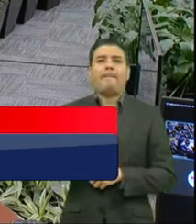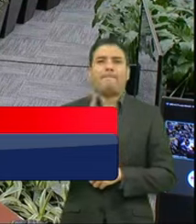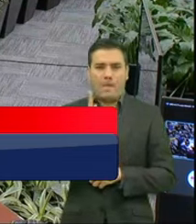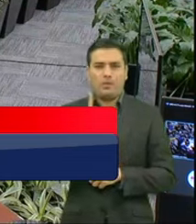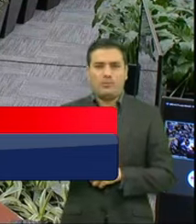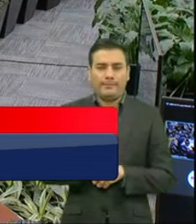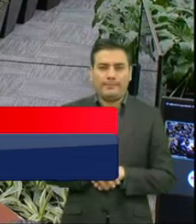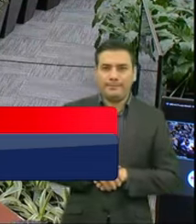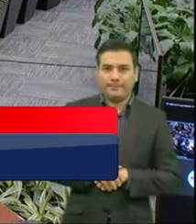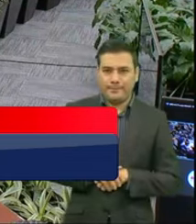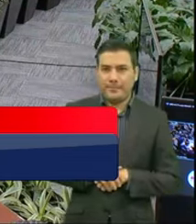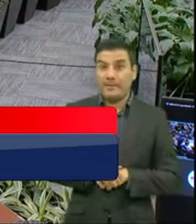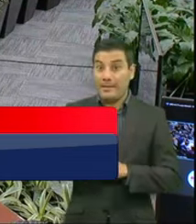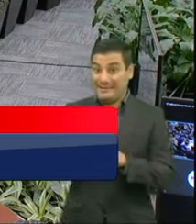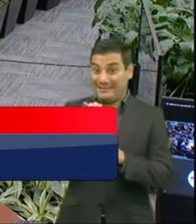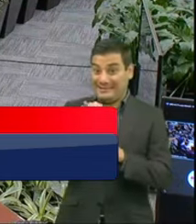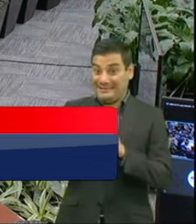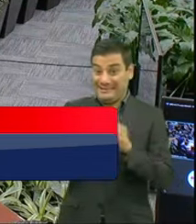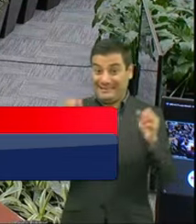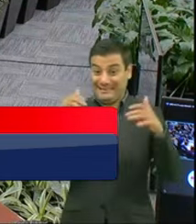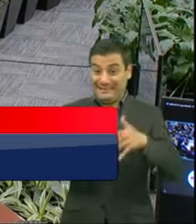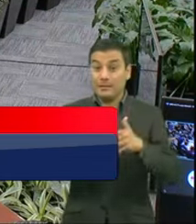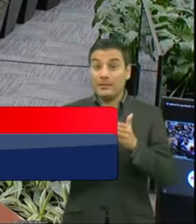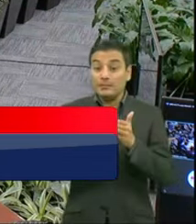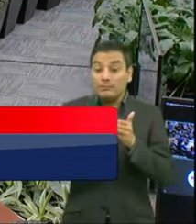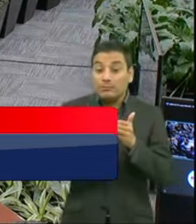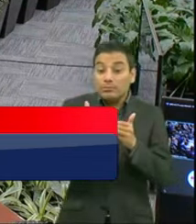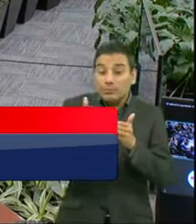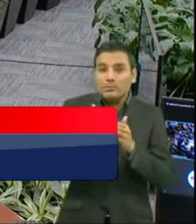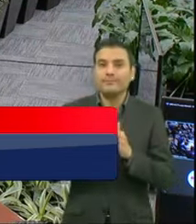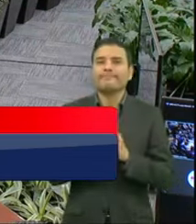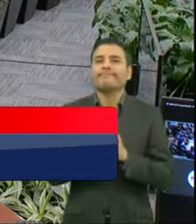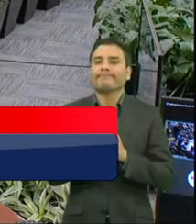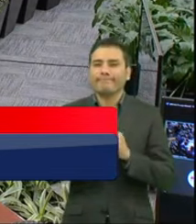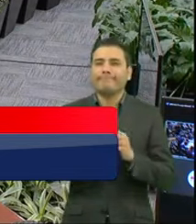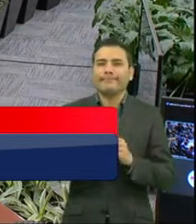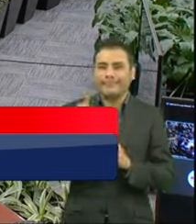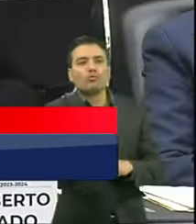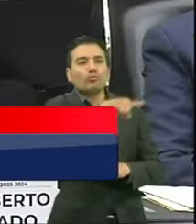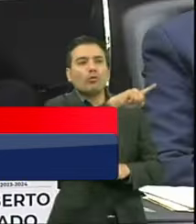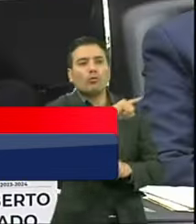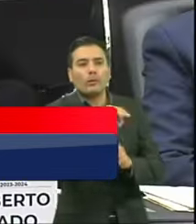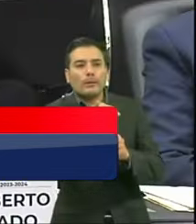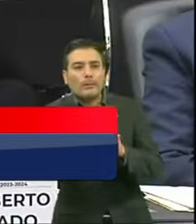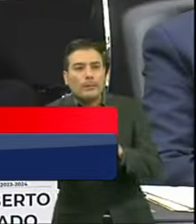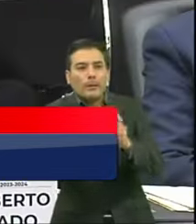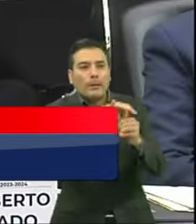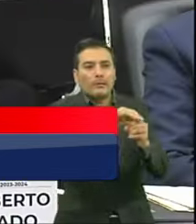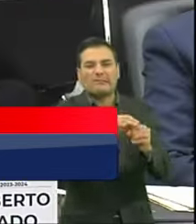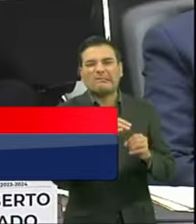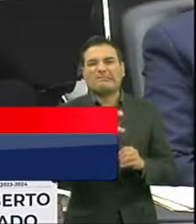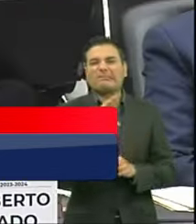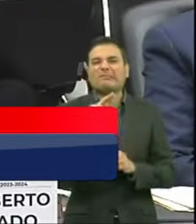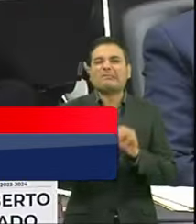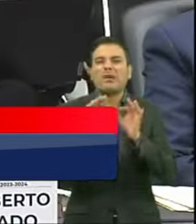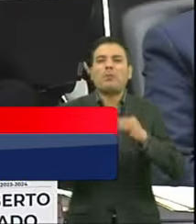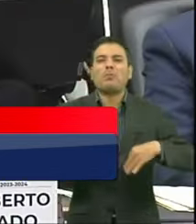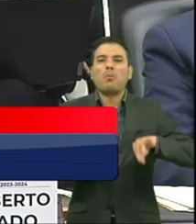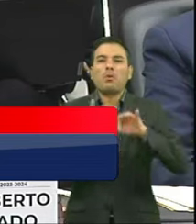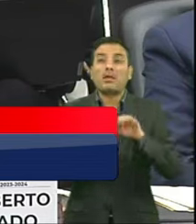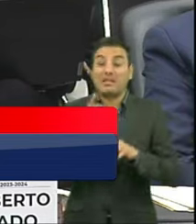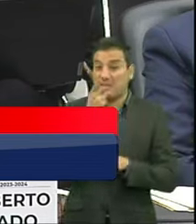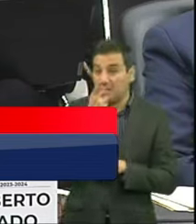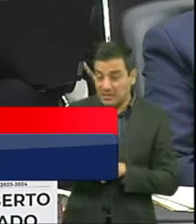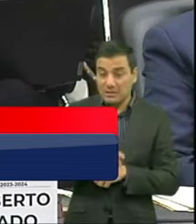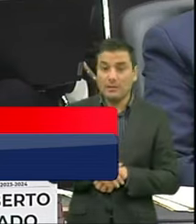se acaba la división de poderes, se acabó la República. Y no estamos diciendo que no necesite una reforma al Poder Judicial. Es más,